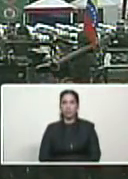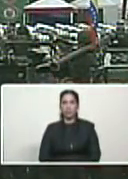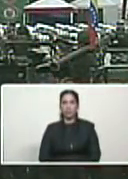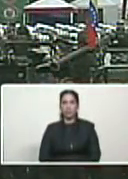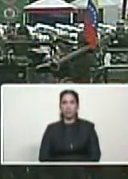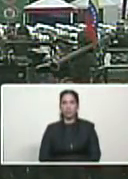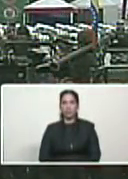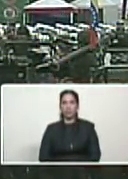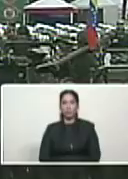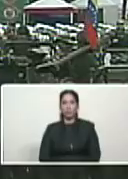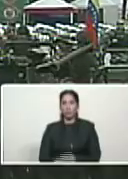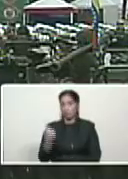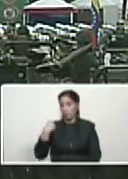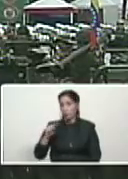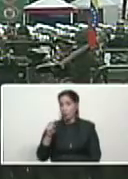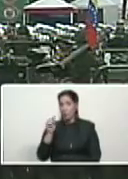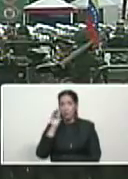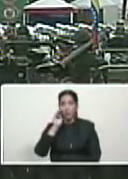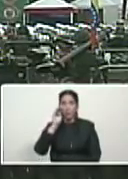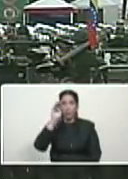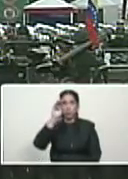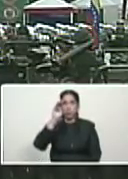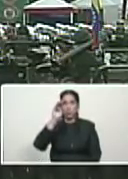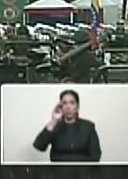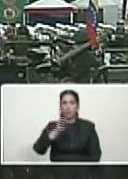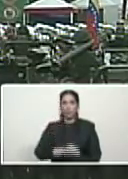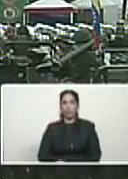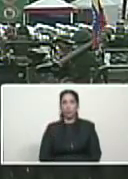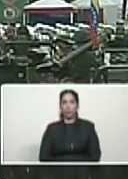tenemos en el futuro.